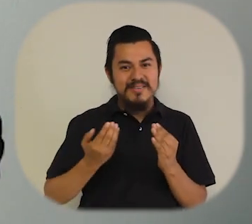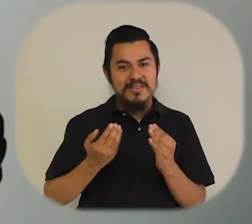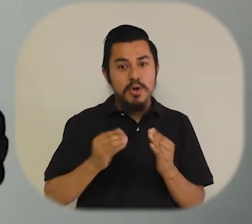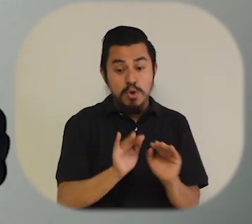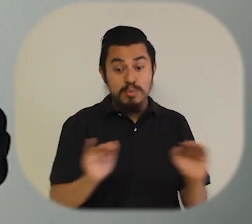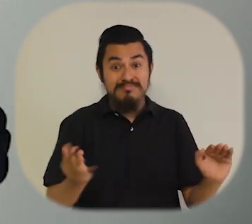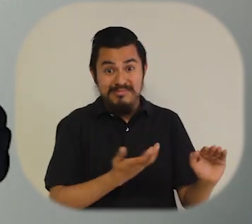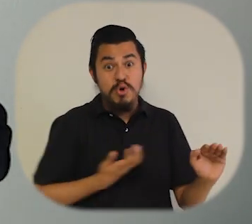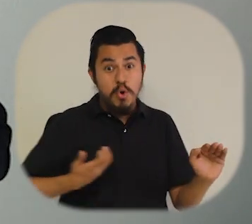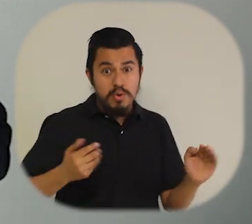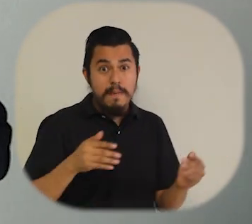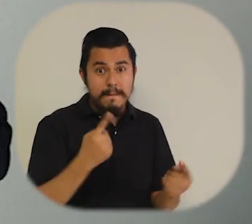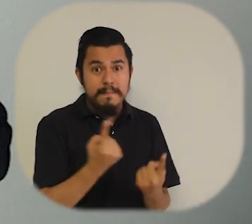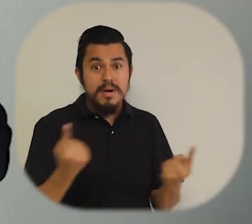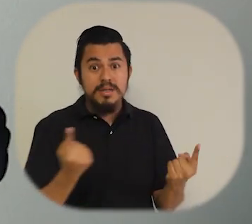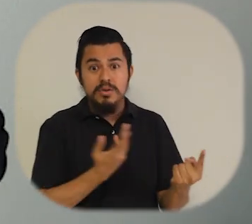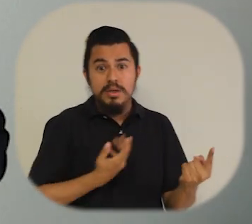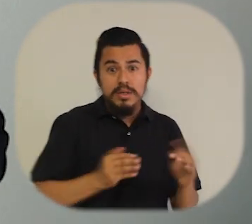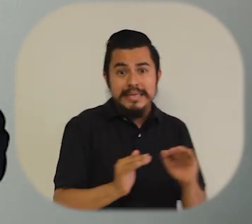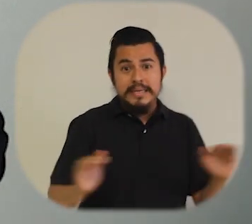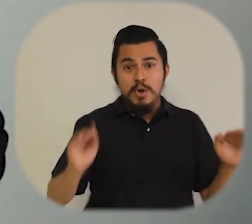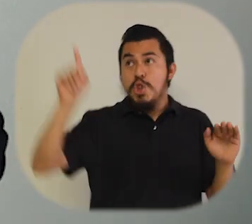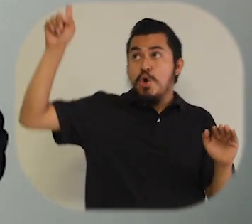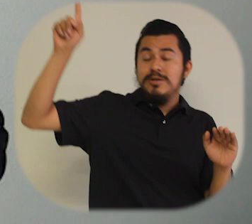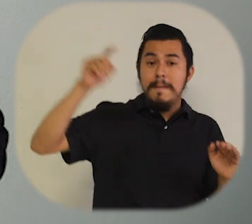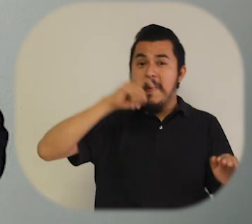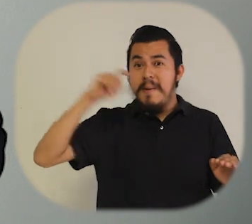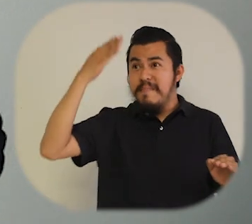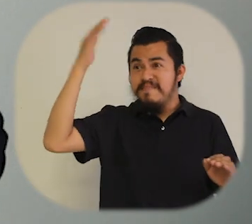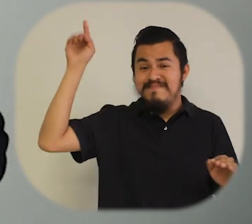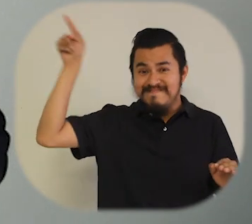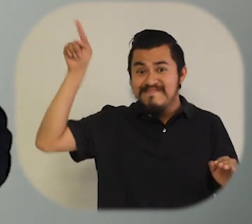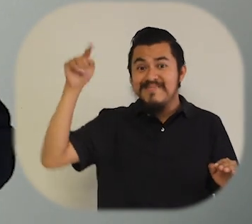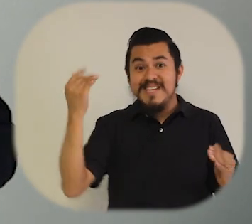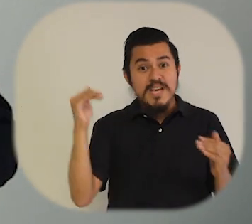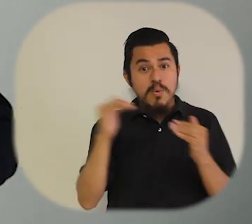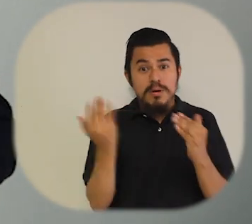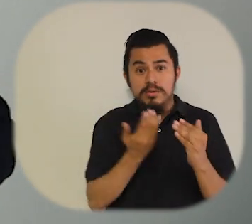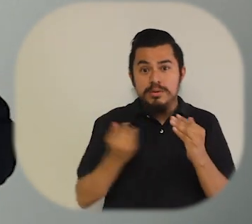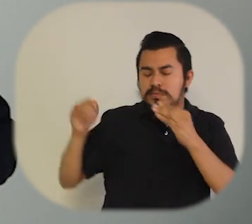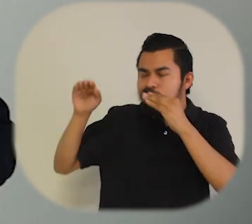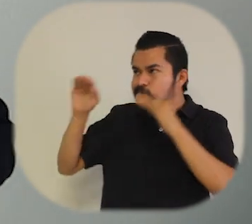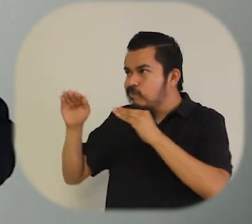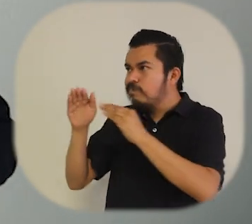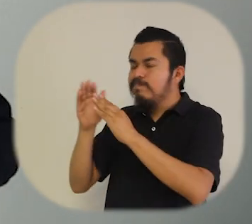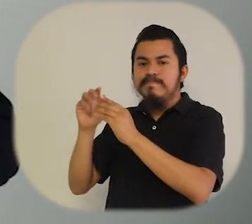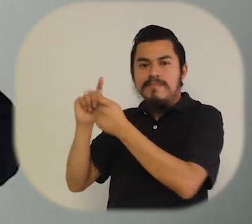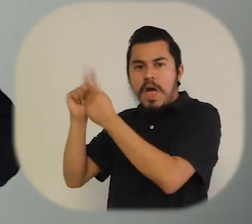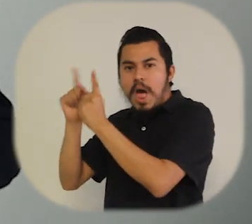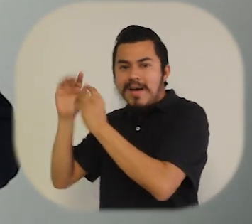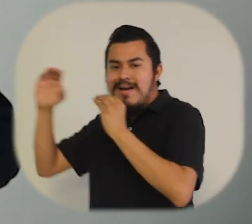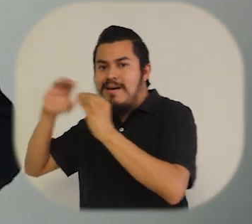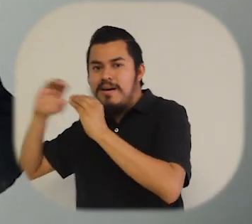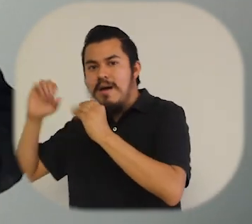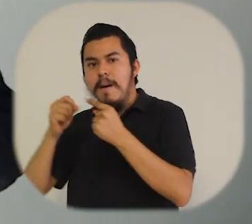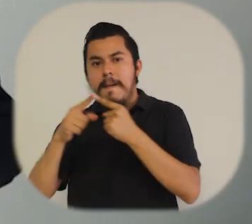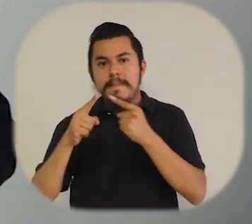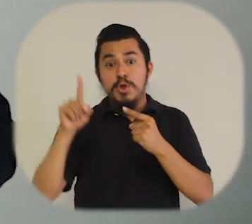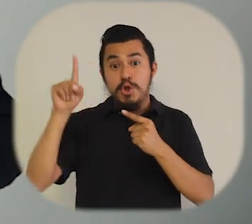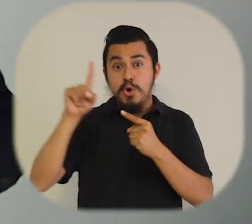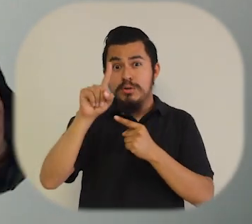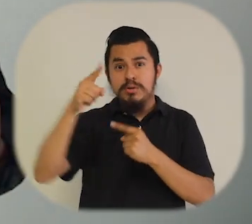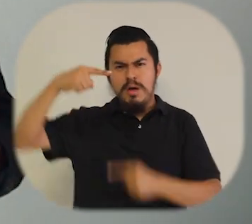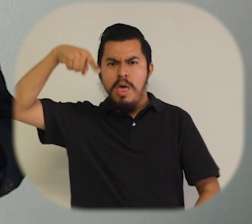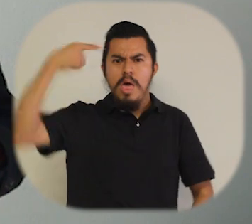y Dios también. O sea, entre el hombre y Dios. Dios dio una gran bendición al hombre, sin embargo, Dios sigue siendo